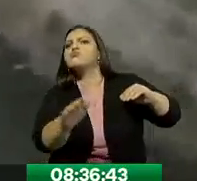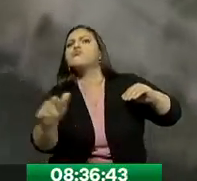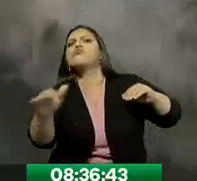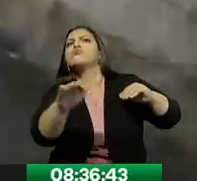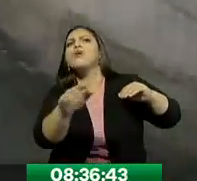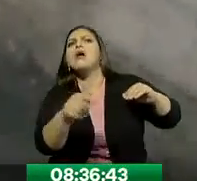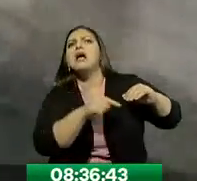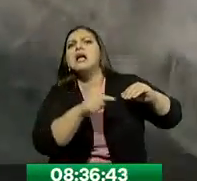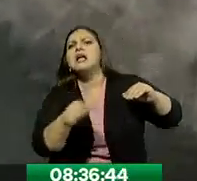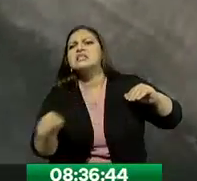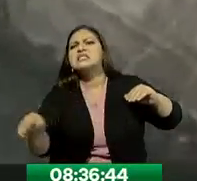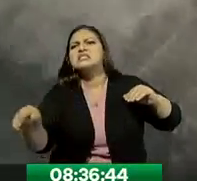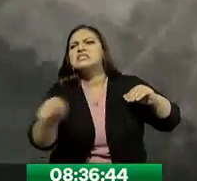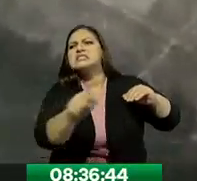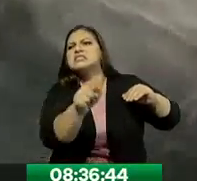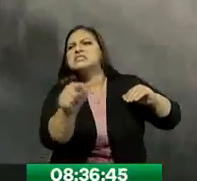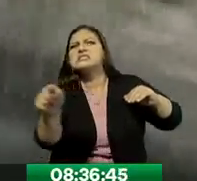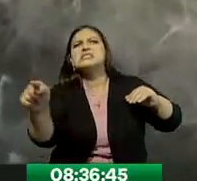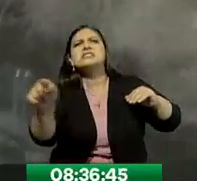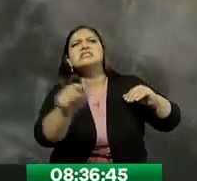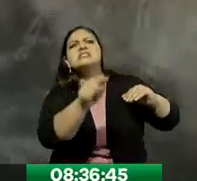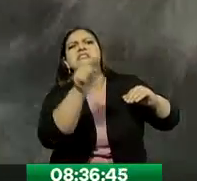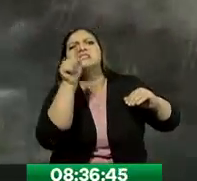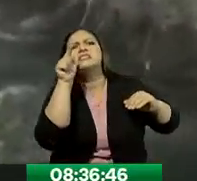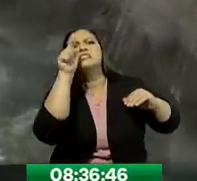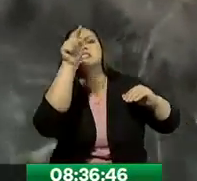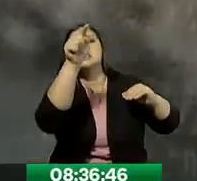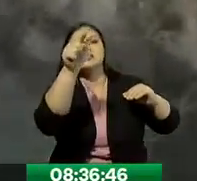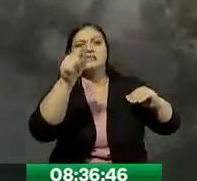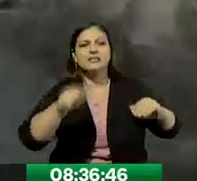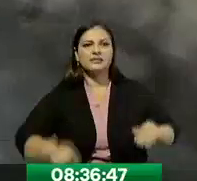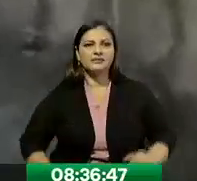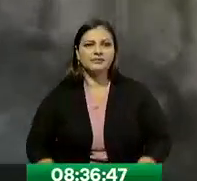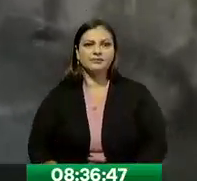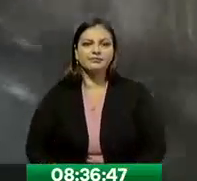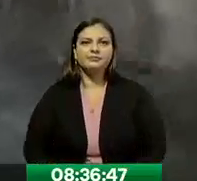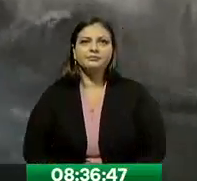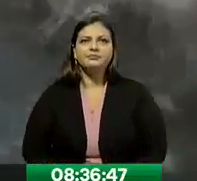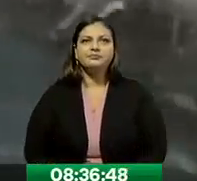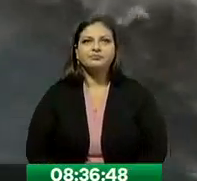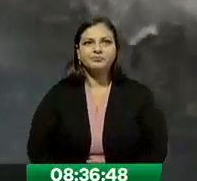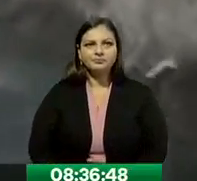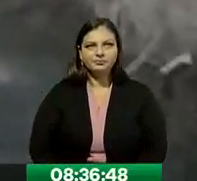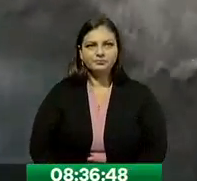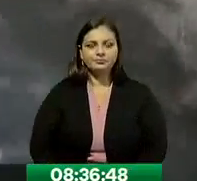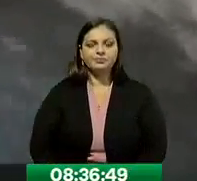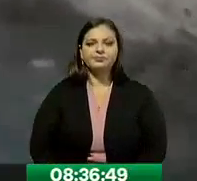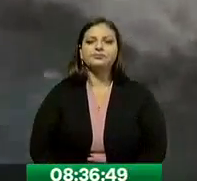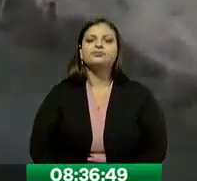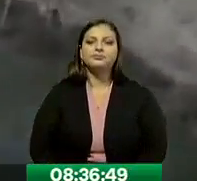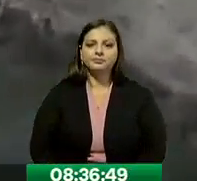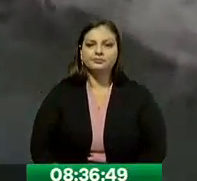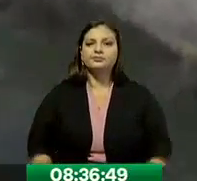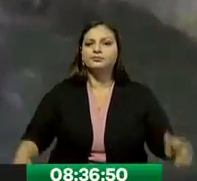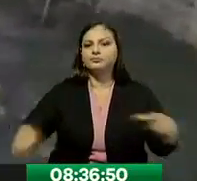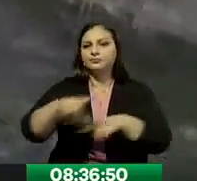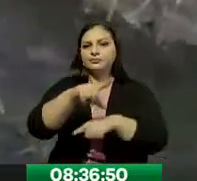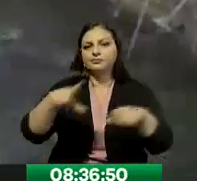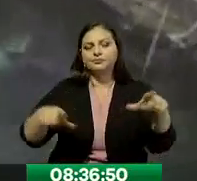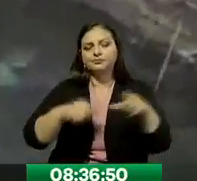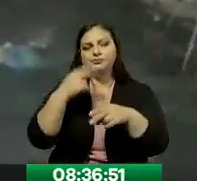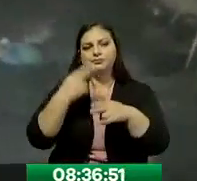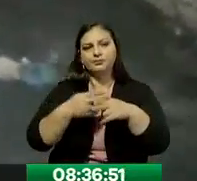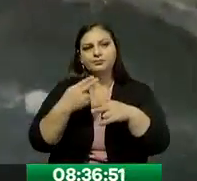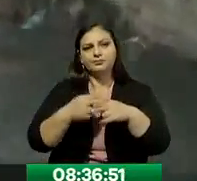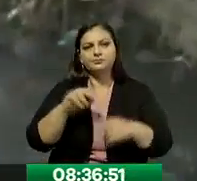personas y porque viven en esta cooperativa san francisco y aquí nos vamos a acercar el caballero que me dice esto